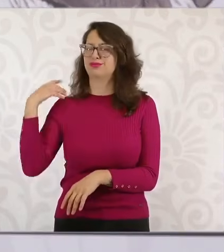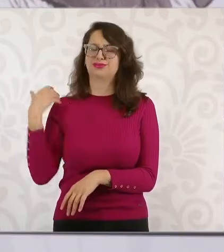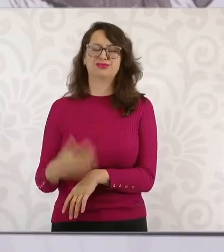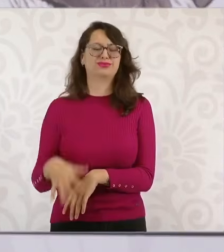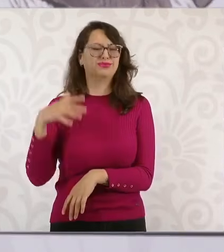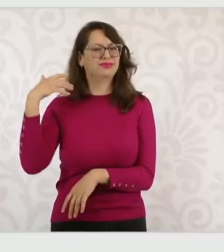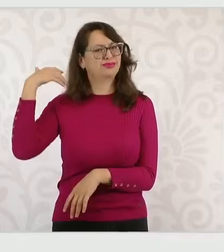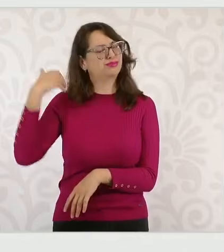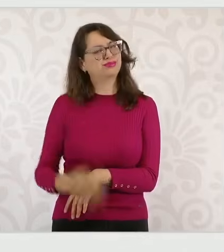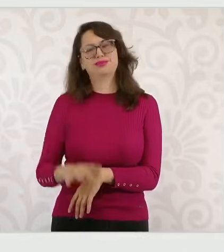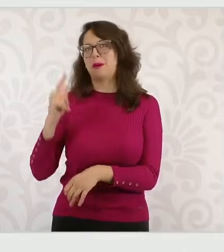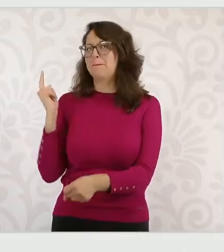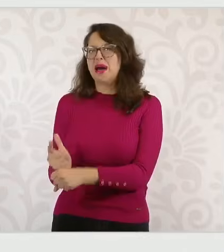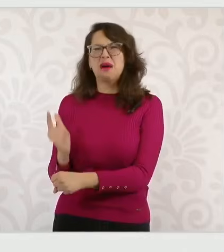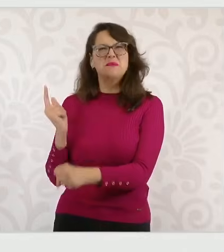Importantísima.